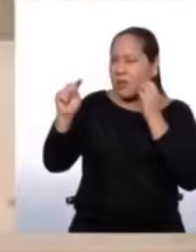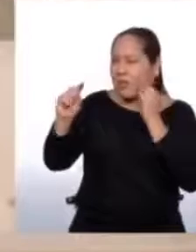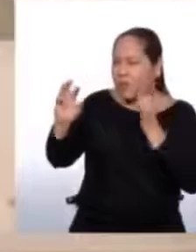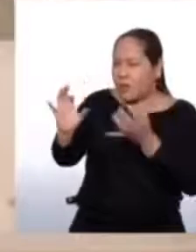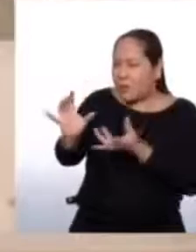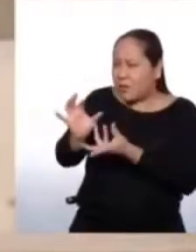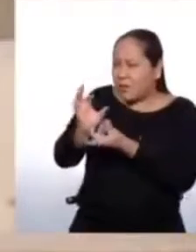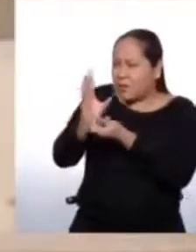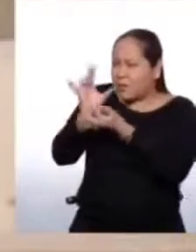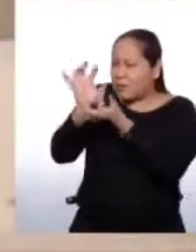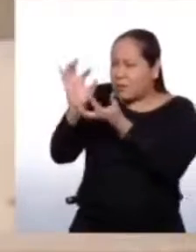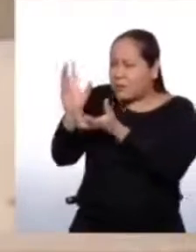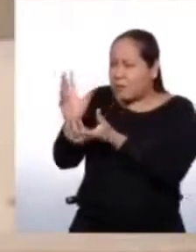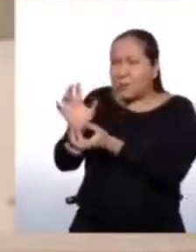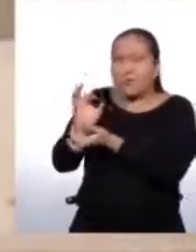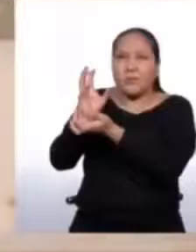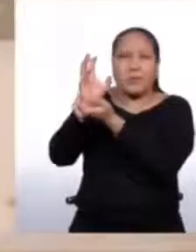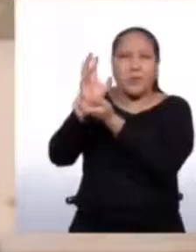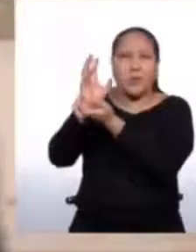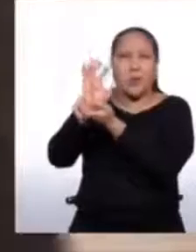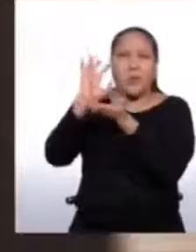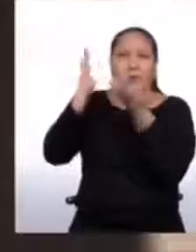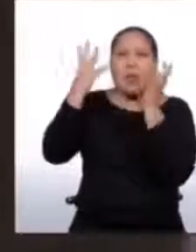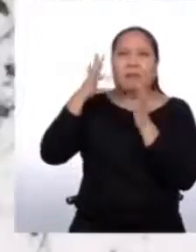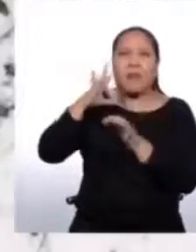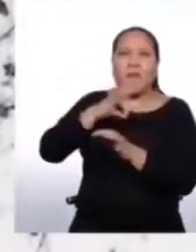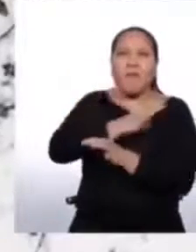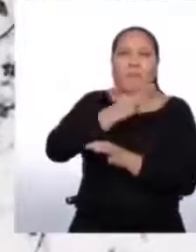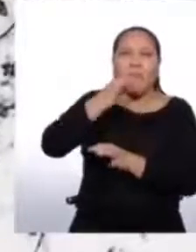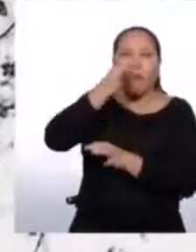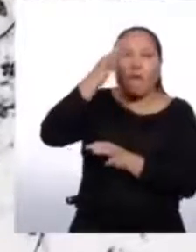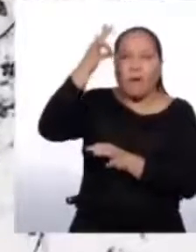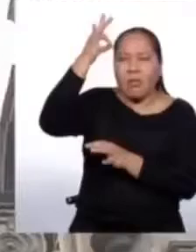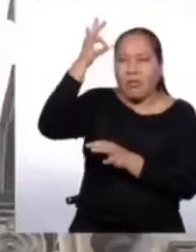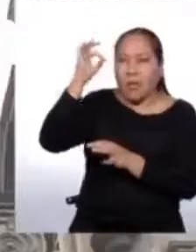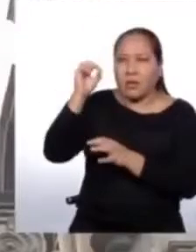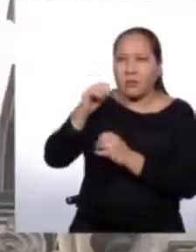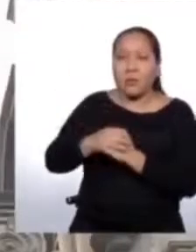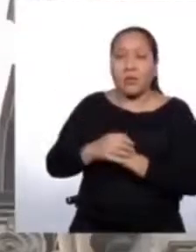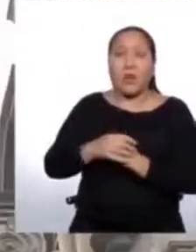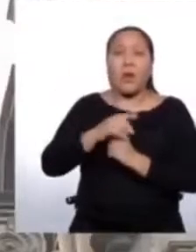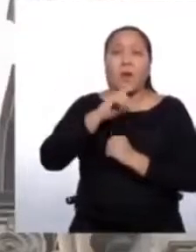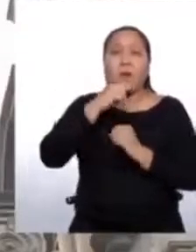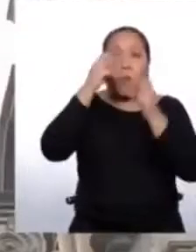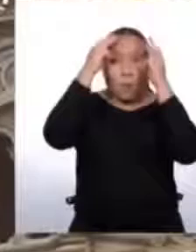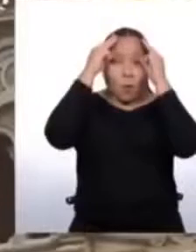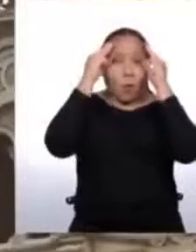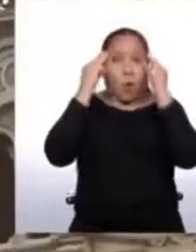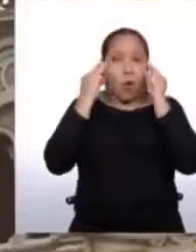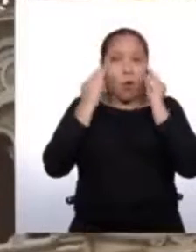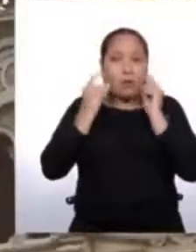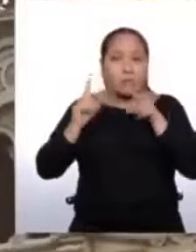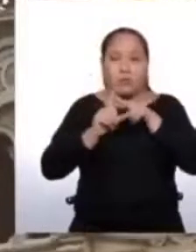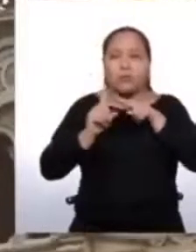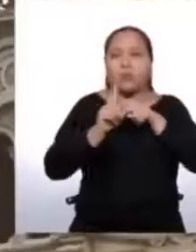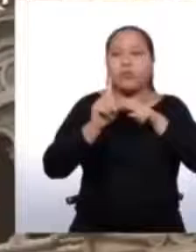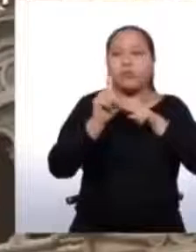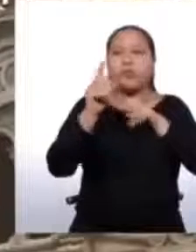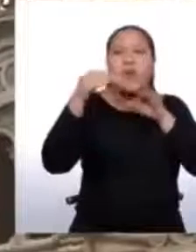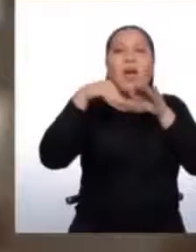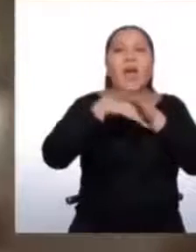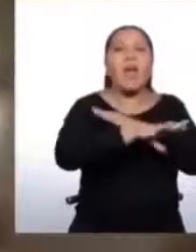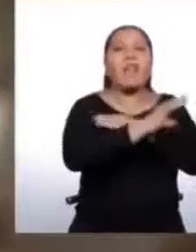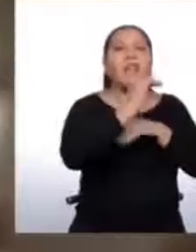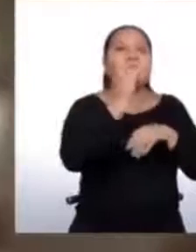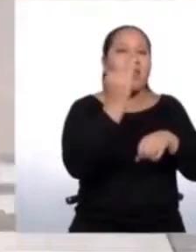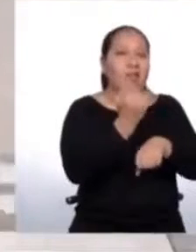sustancia, que pertenecen a un orden de vida fantasmal. Las beatas se arrastran penosamente hasta desaparecer en los pórticos de las